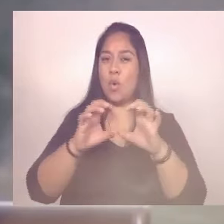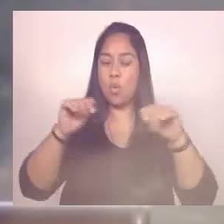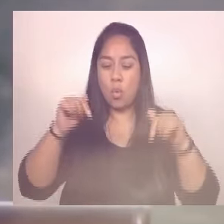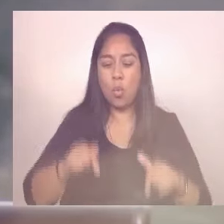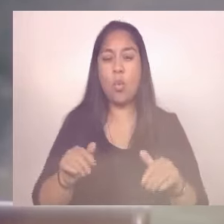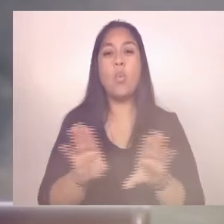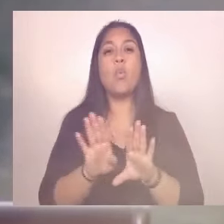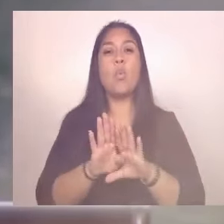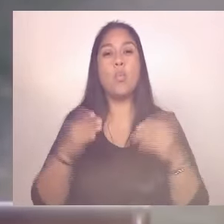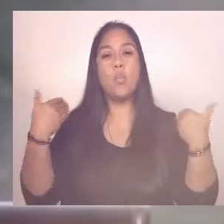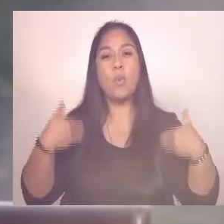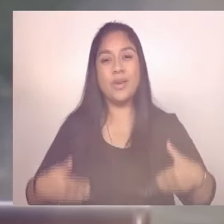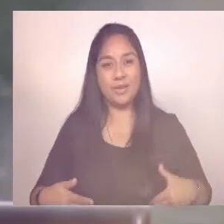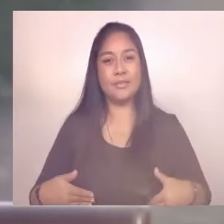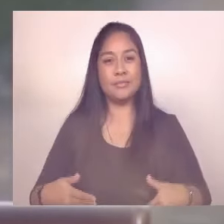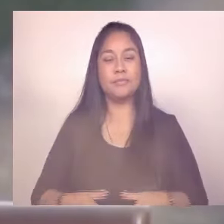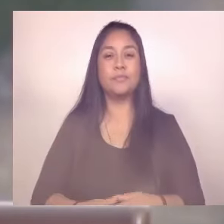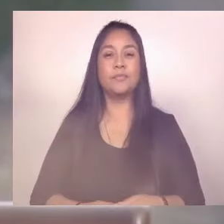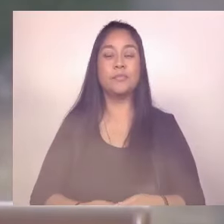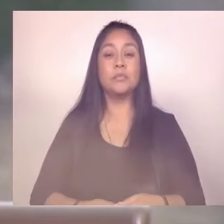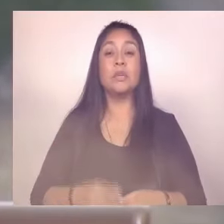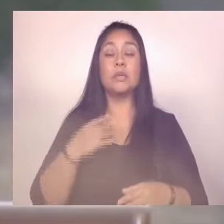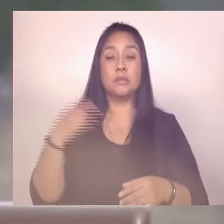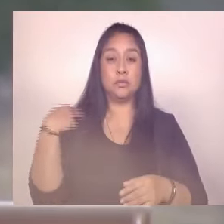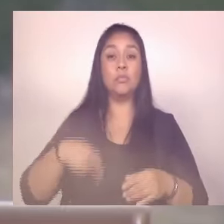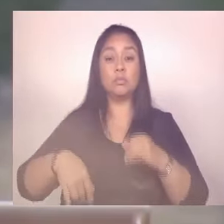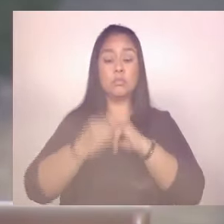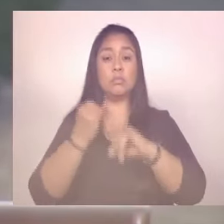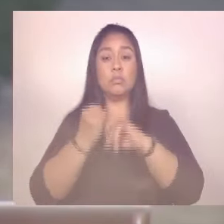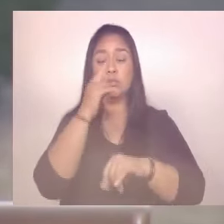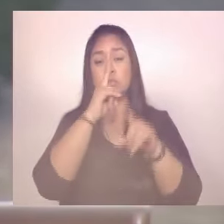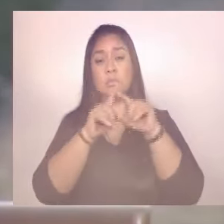hoy como humanidad. Y termino